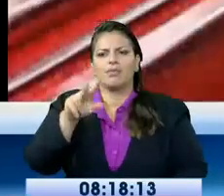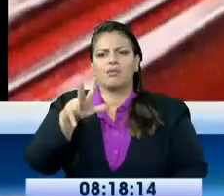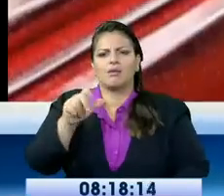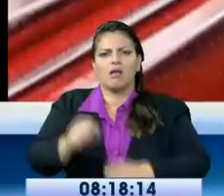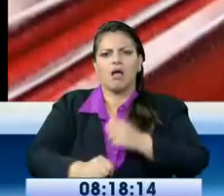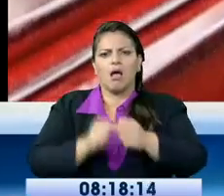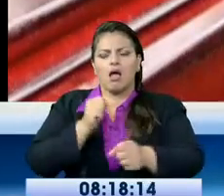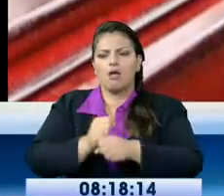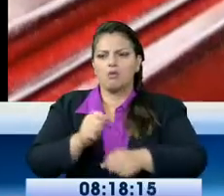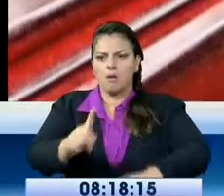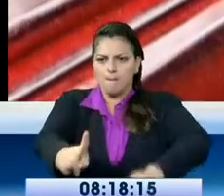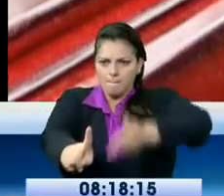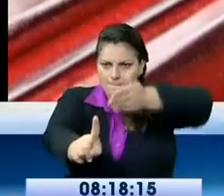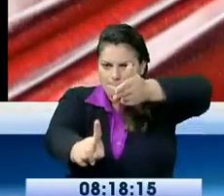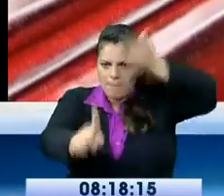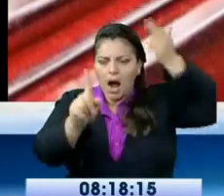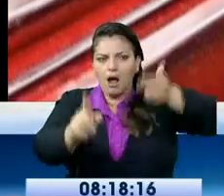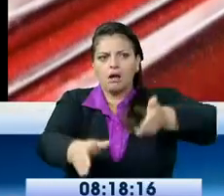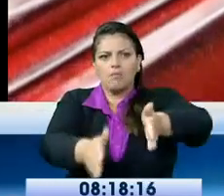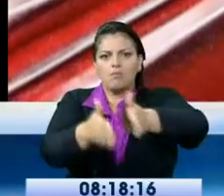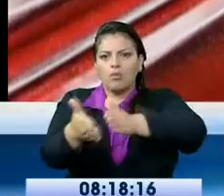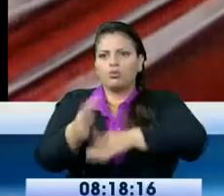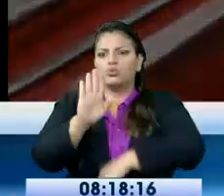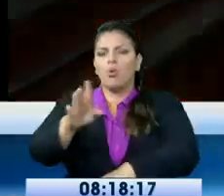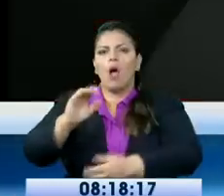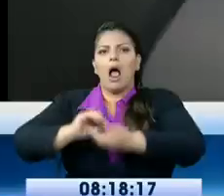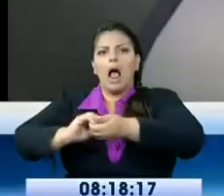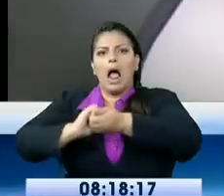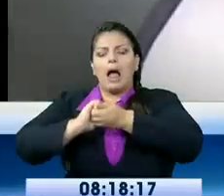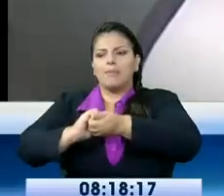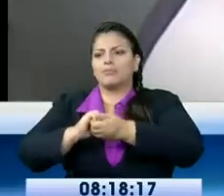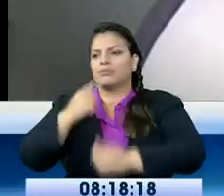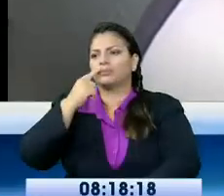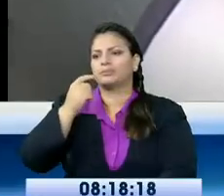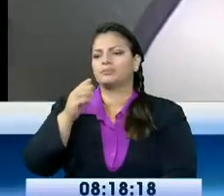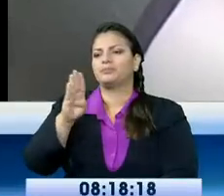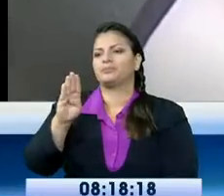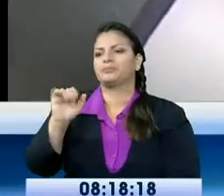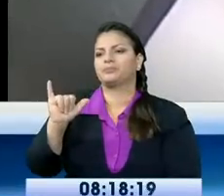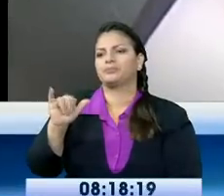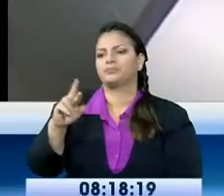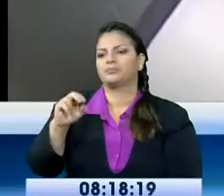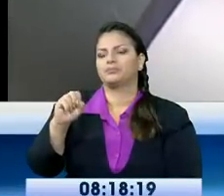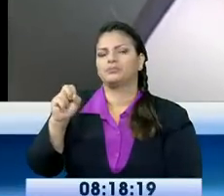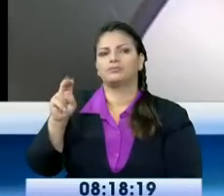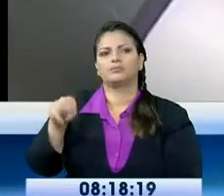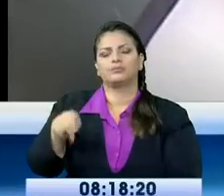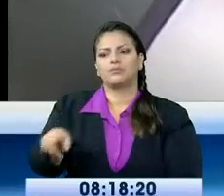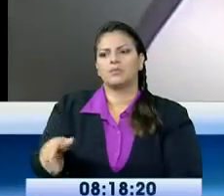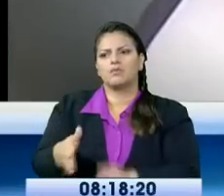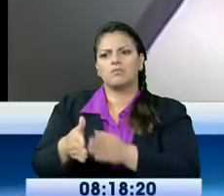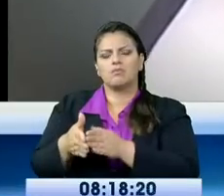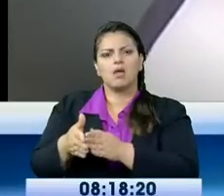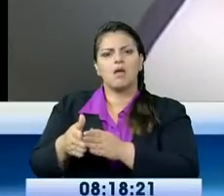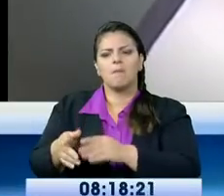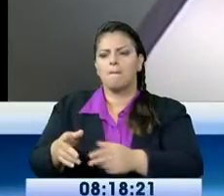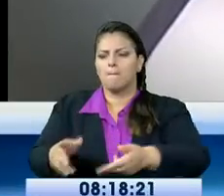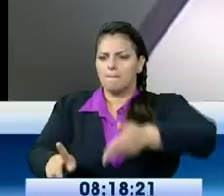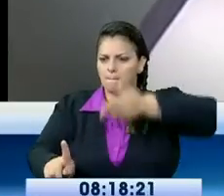bala perdida su amigo Byron Samuel Higuera Miranda. Hay que exigir que se aclare, de lo contrario esto seguirá, para